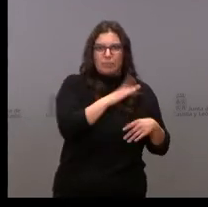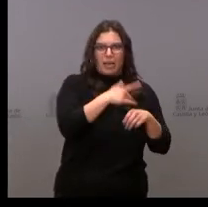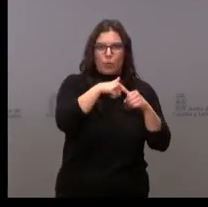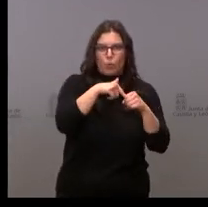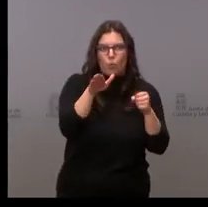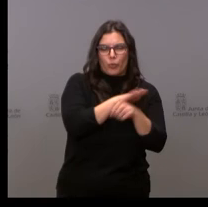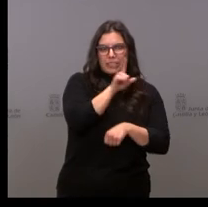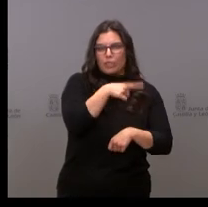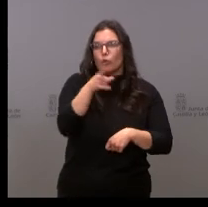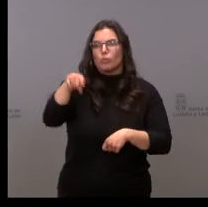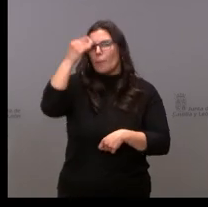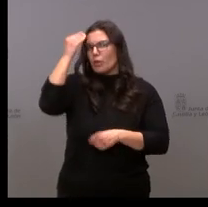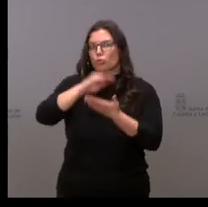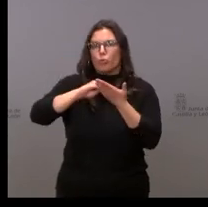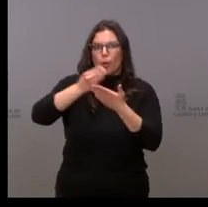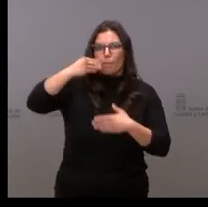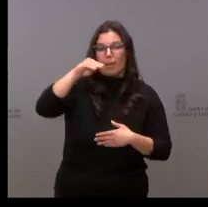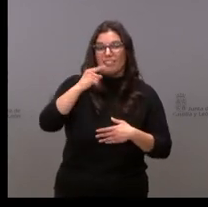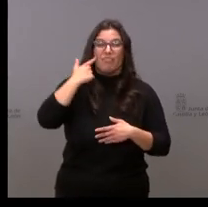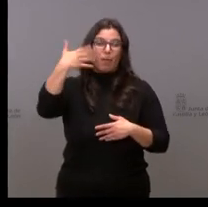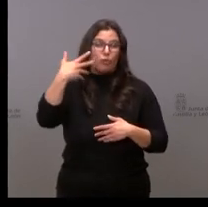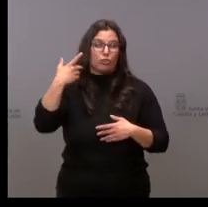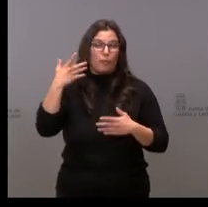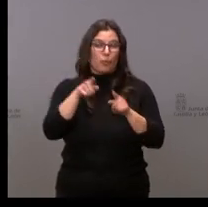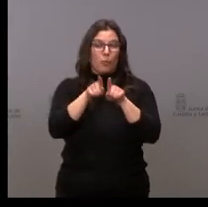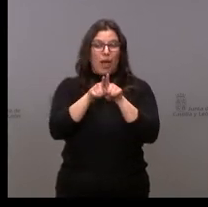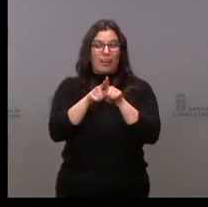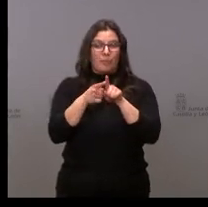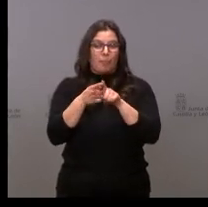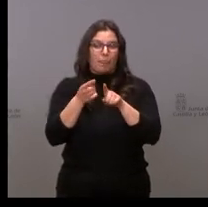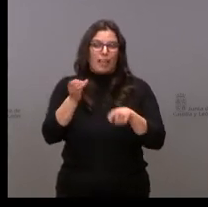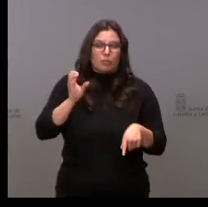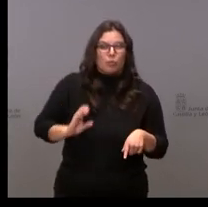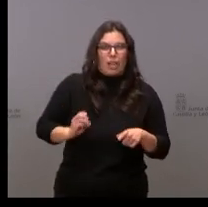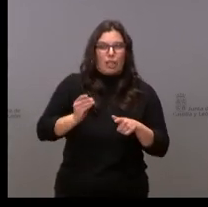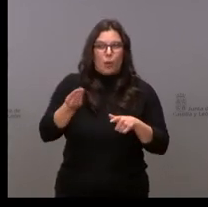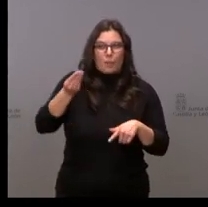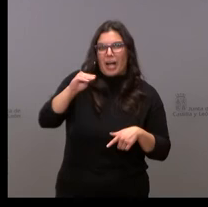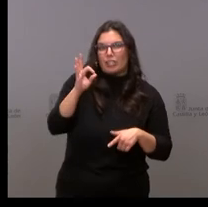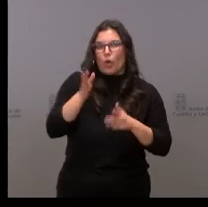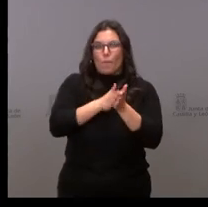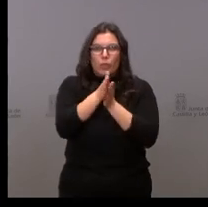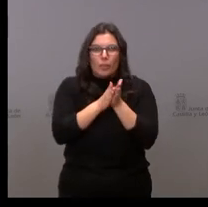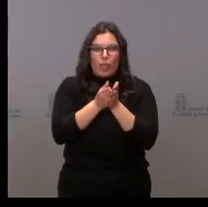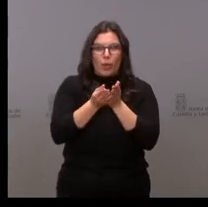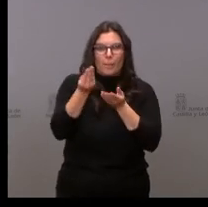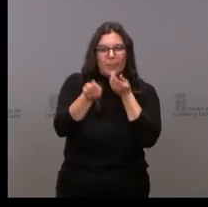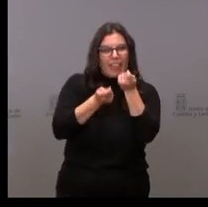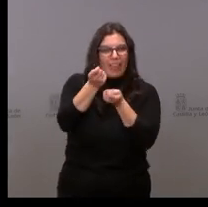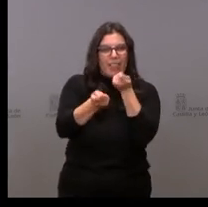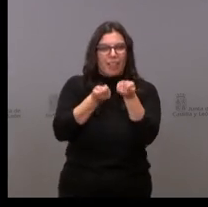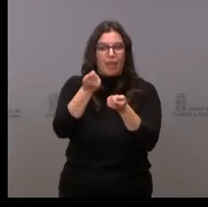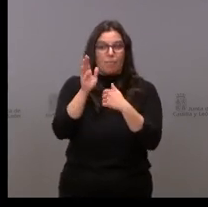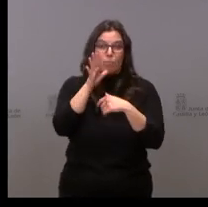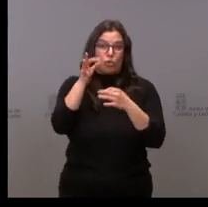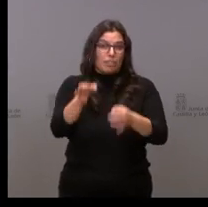plantea algún tipo de soluciones los famosos incentivos algún algún tipo de solución bueno pues para qué para que no ocurra en cada concurso de traslados